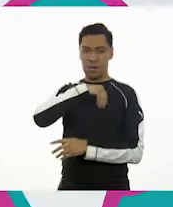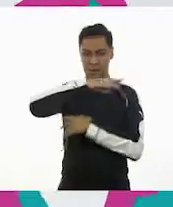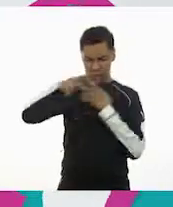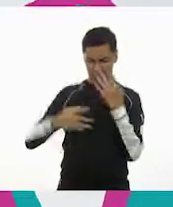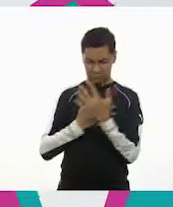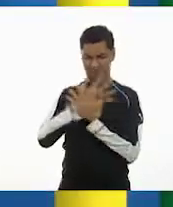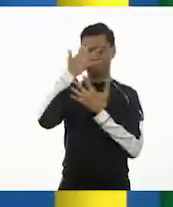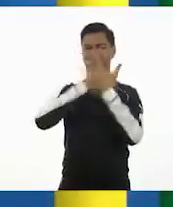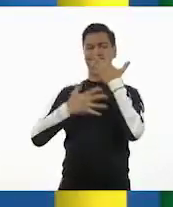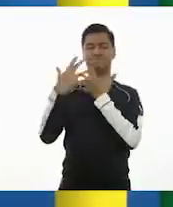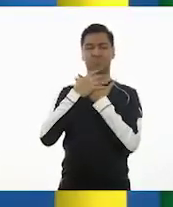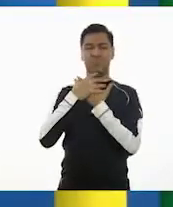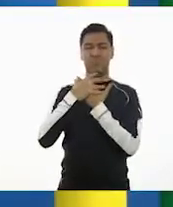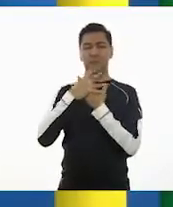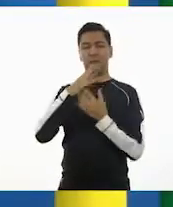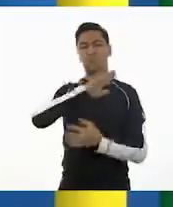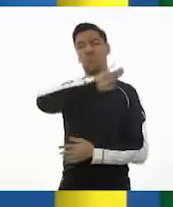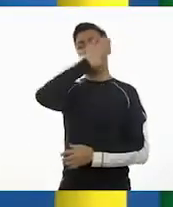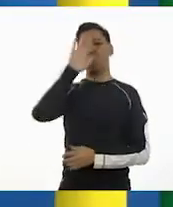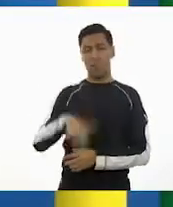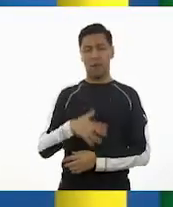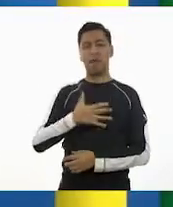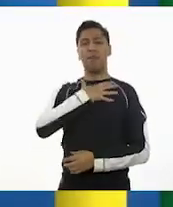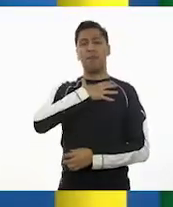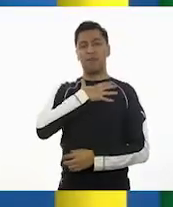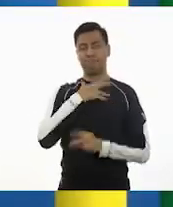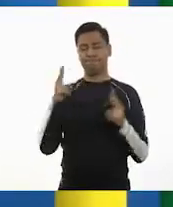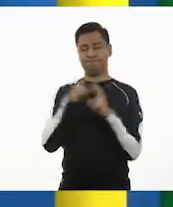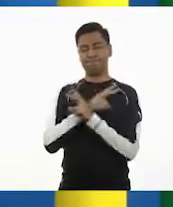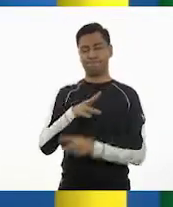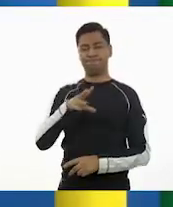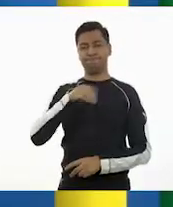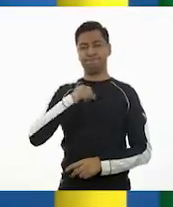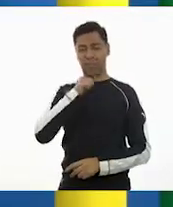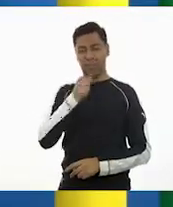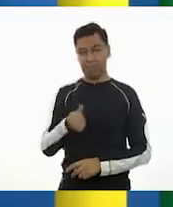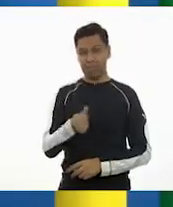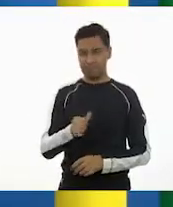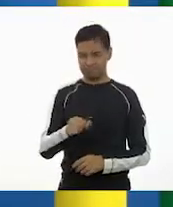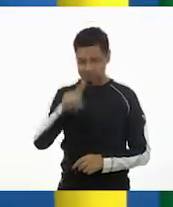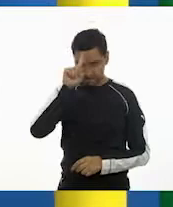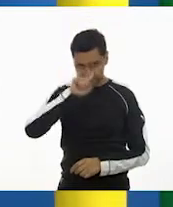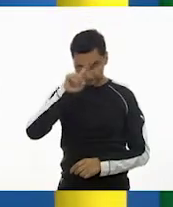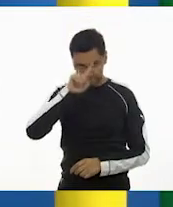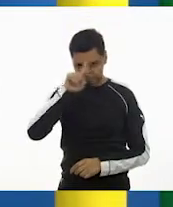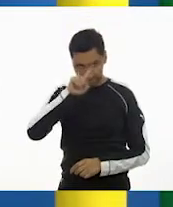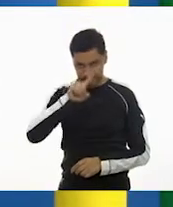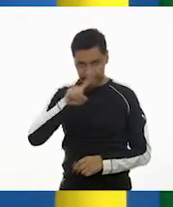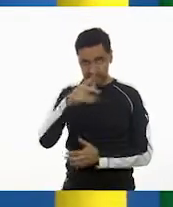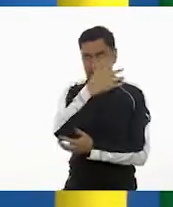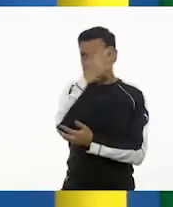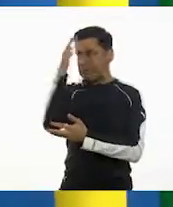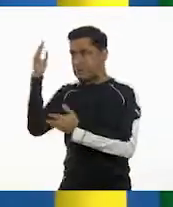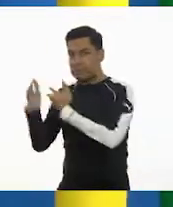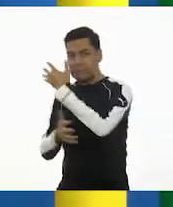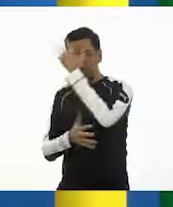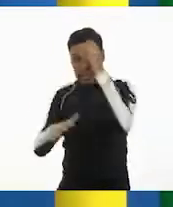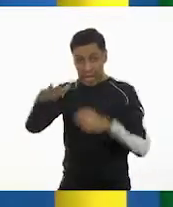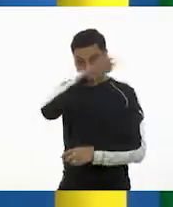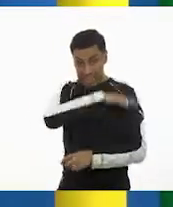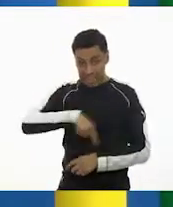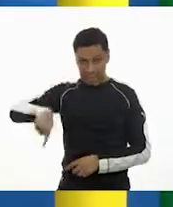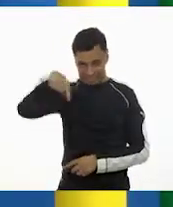asfixiadas. Y para terminar, quiero compartirles algunas recomendaciones para ayudar a cuidar nuestra biodiversidad.